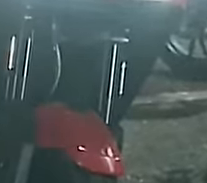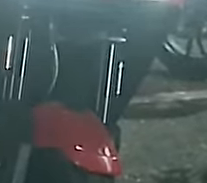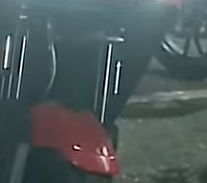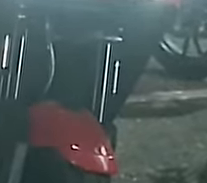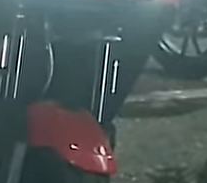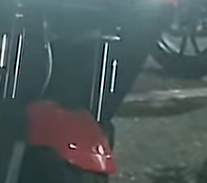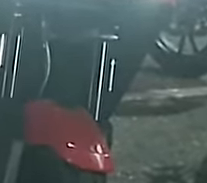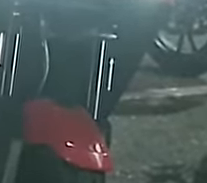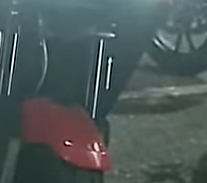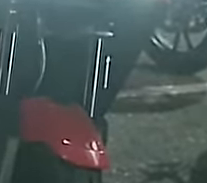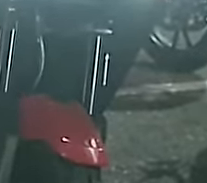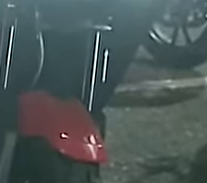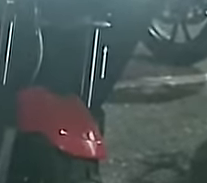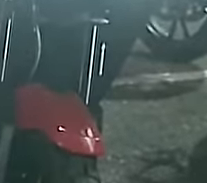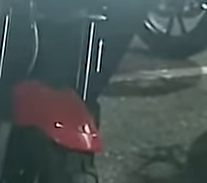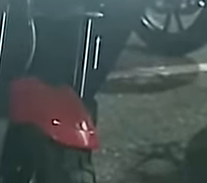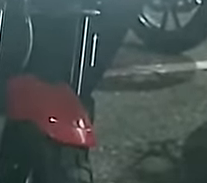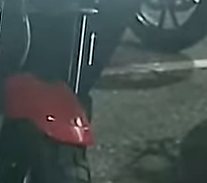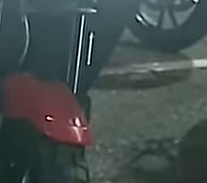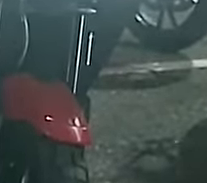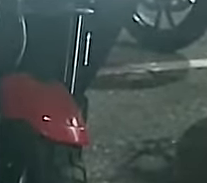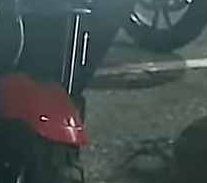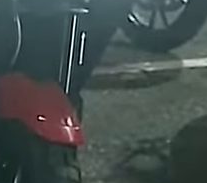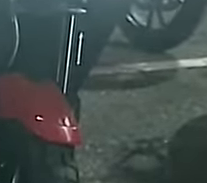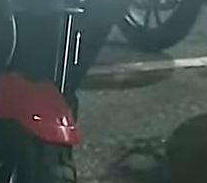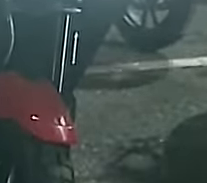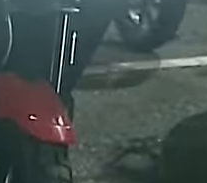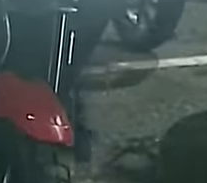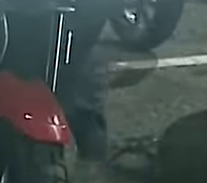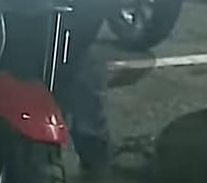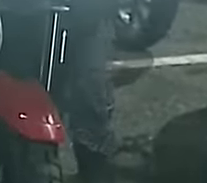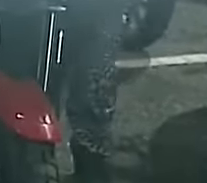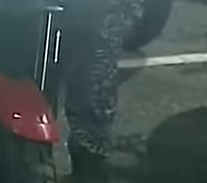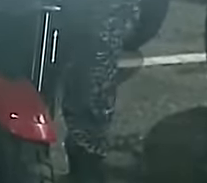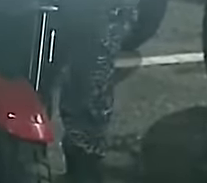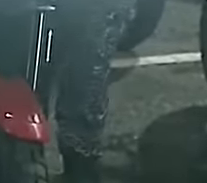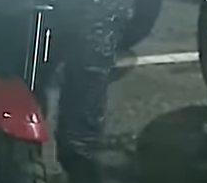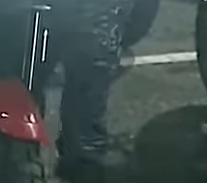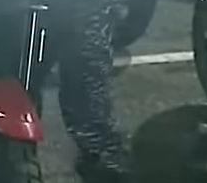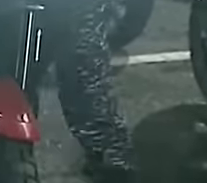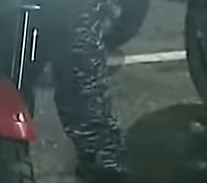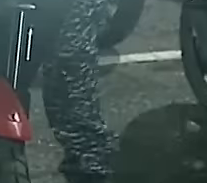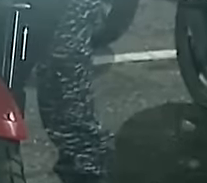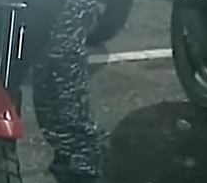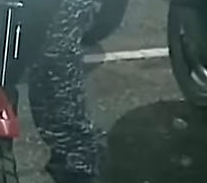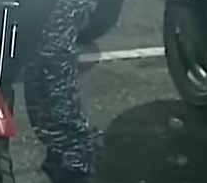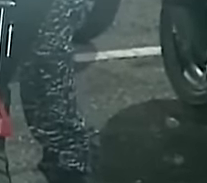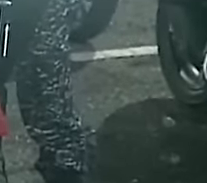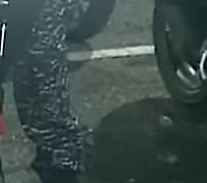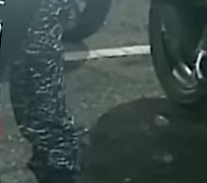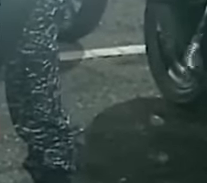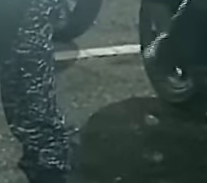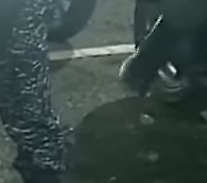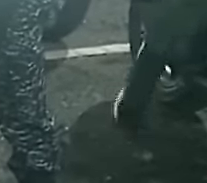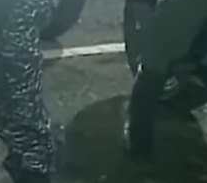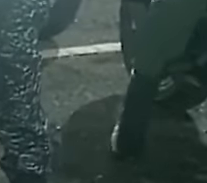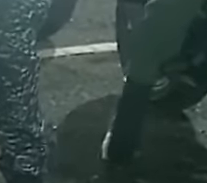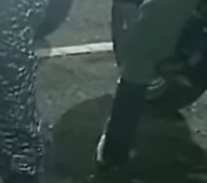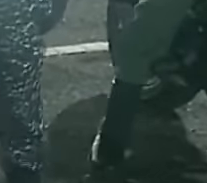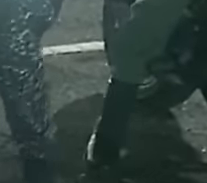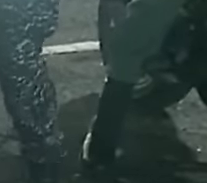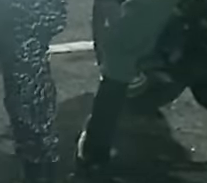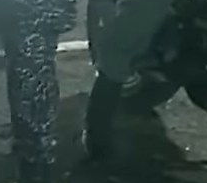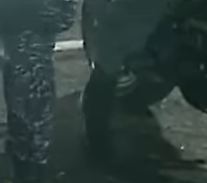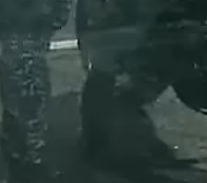en el Valle de Monoy. Yo no me quedo en la casa, pues al colmate me